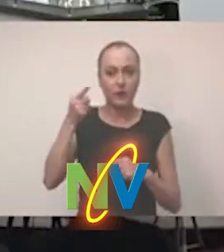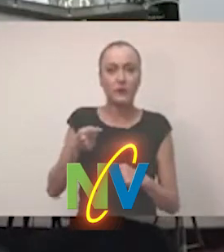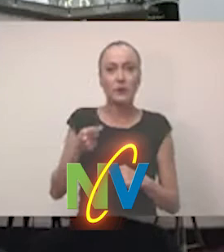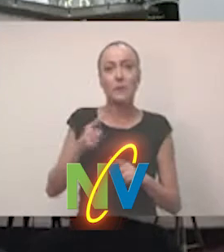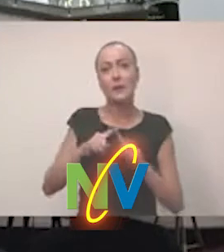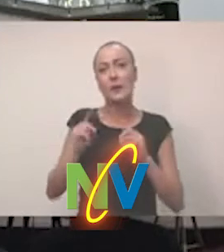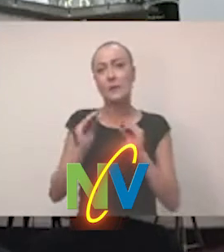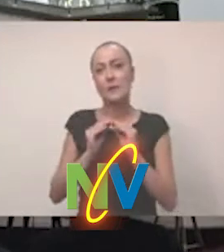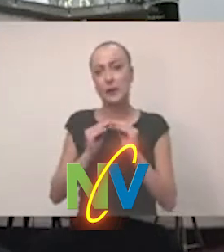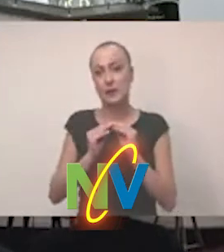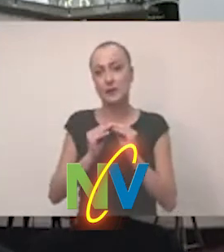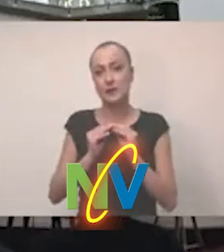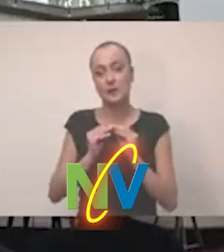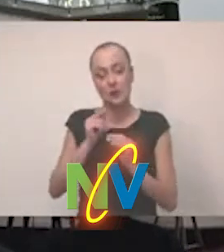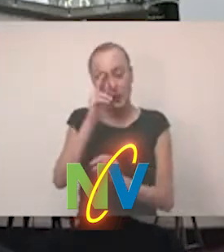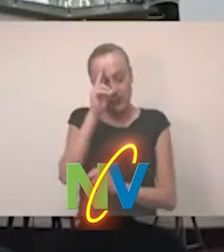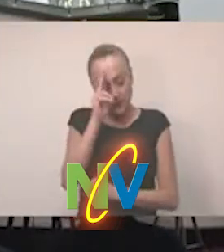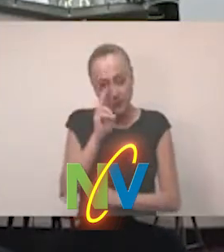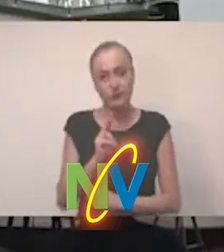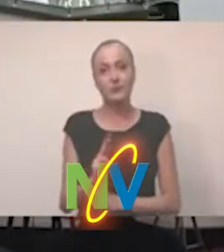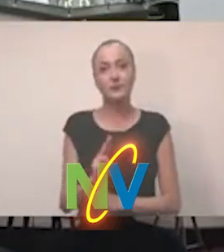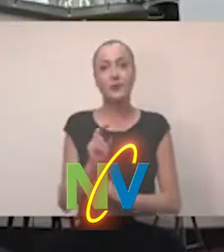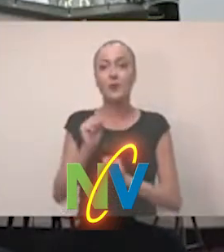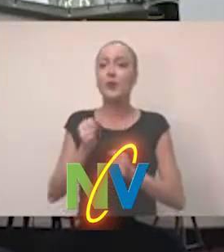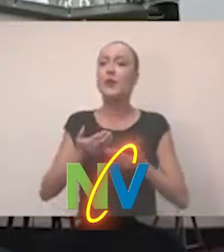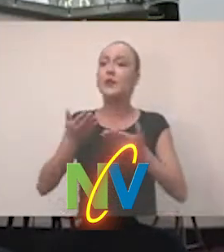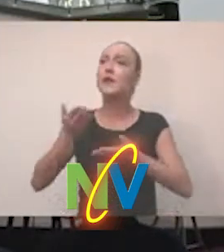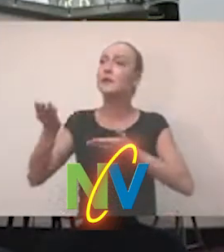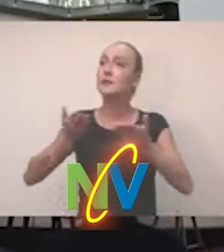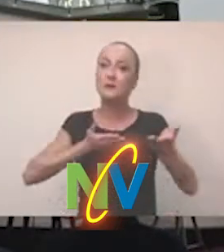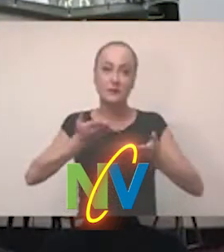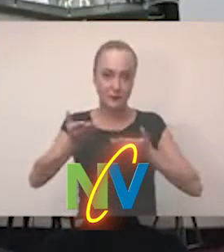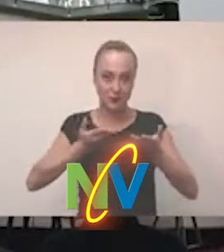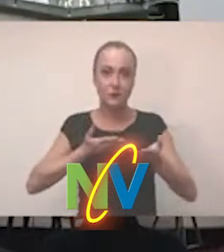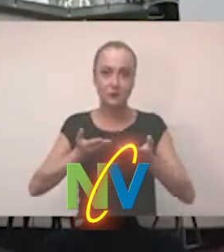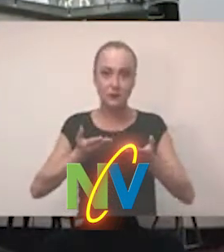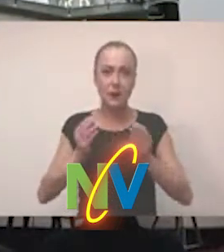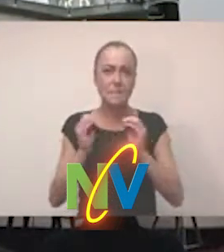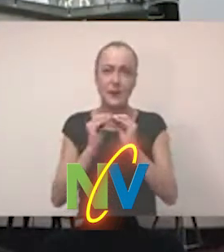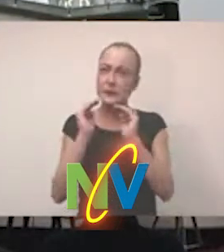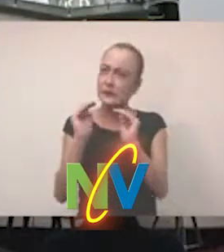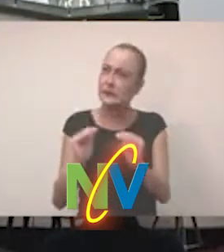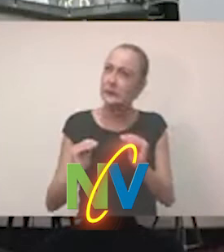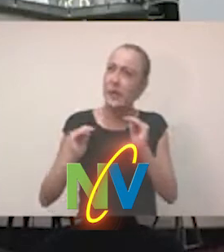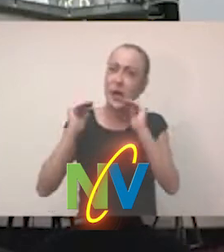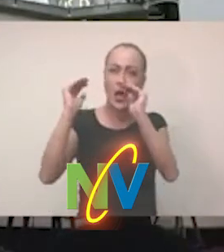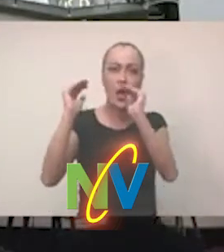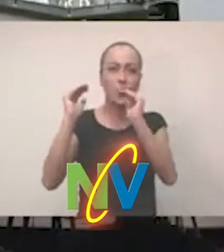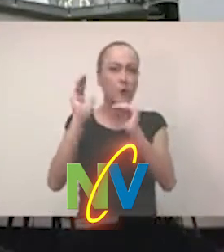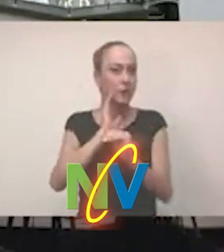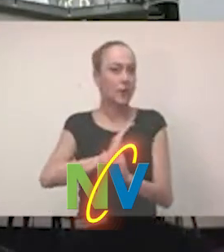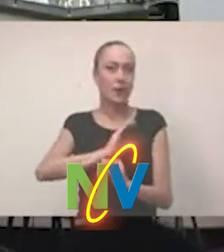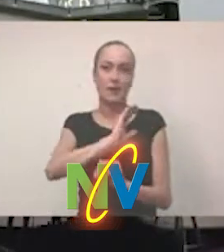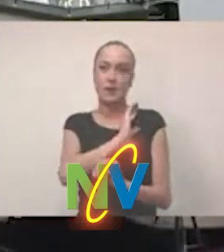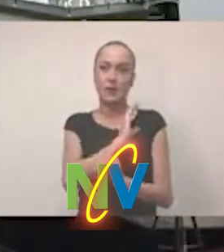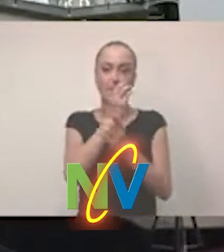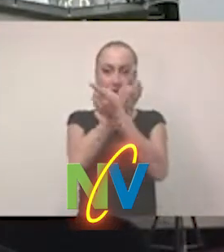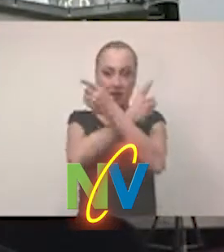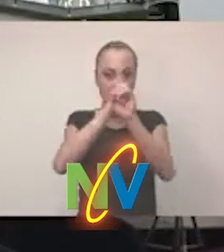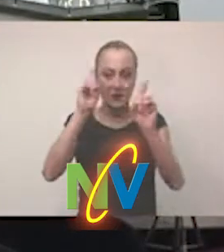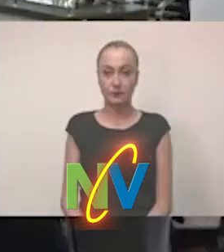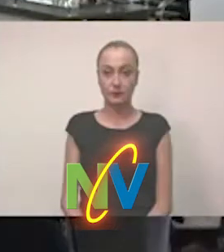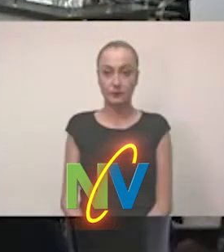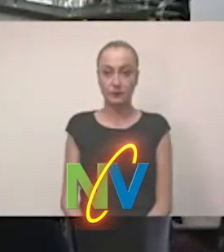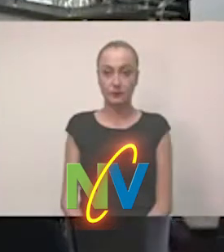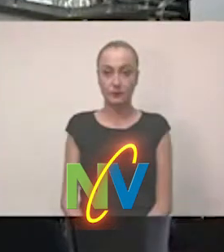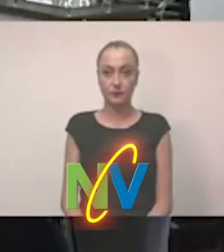aún, un honor prestar ese servicio con los más altos estándares de calidad democrática del